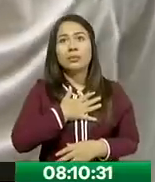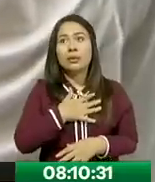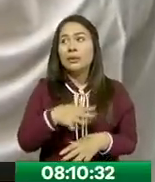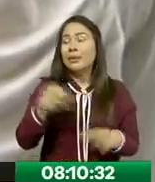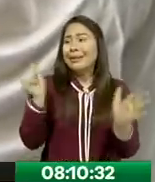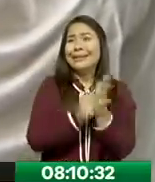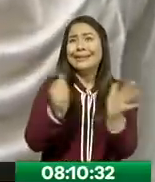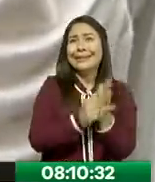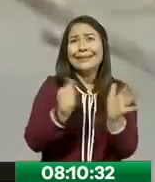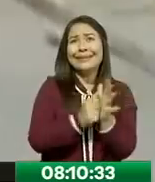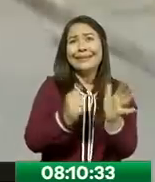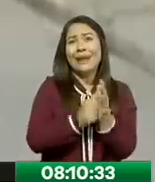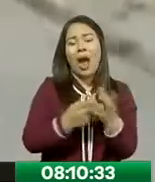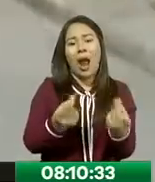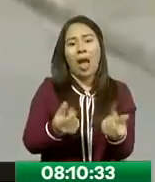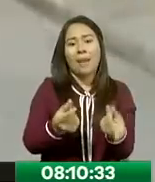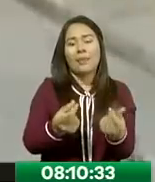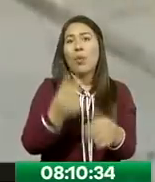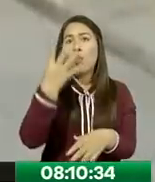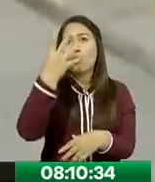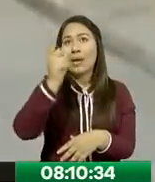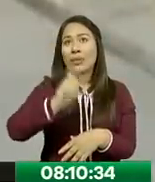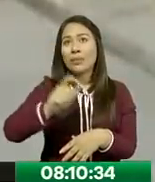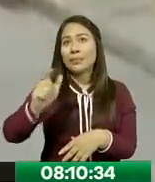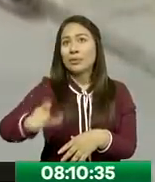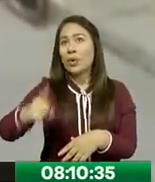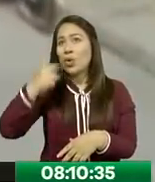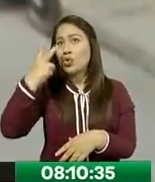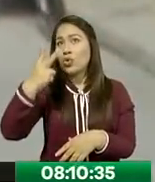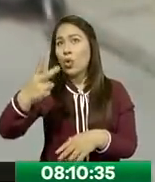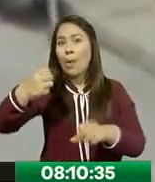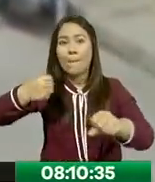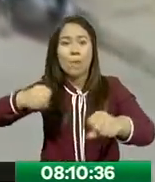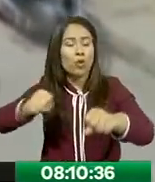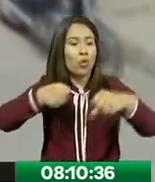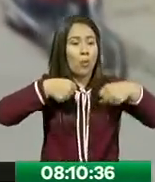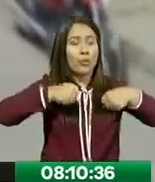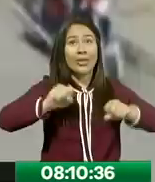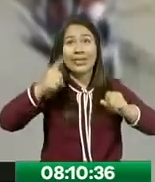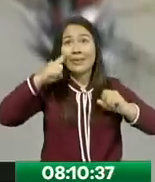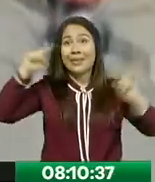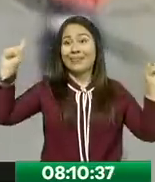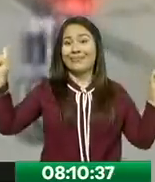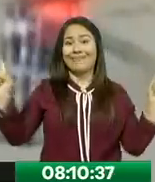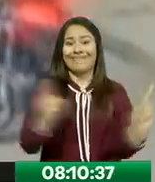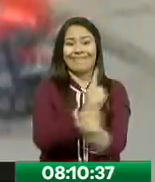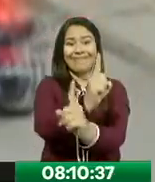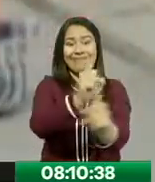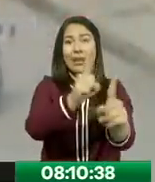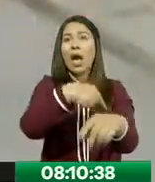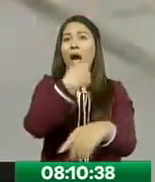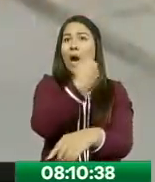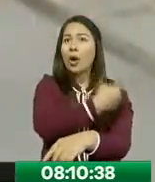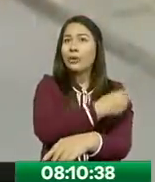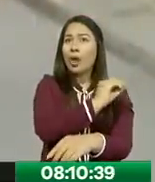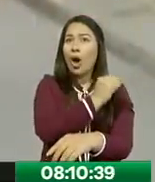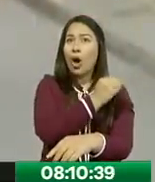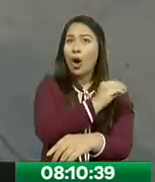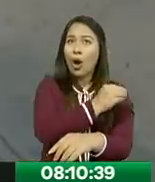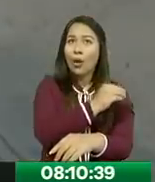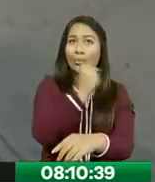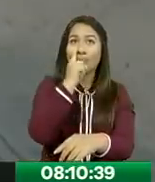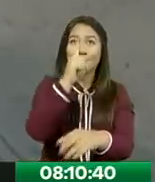empecé a tocar más rápido la puerta. Eran cuatro en dos motos. De manera simultánea, persiguieron a la otra joven que en